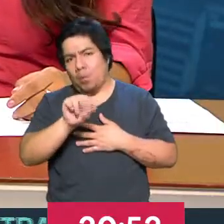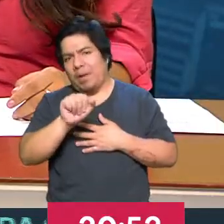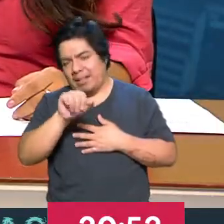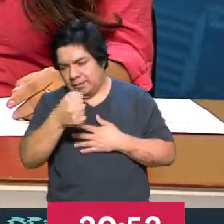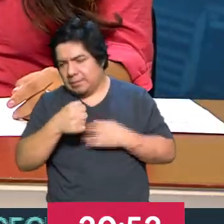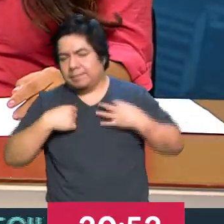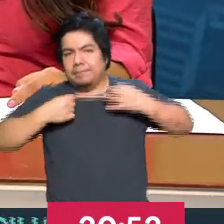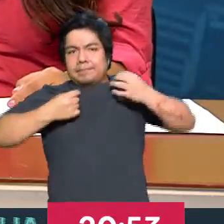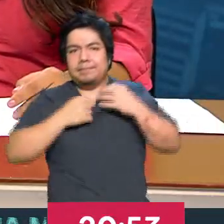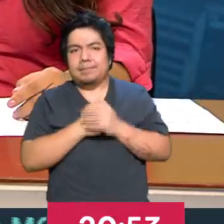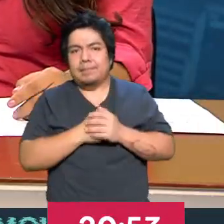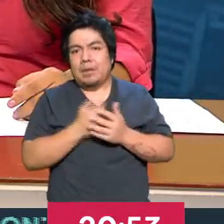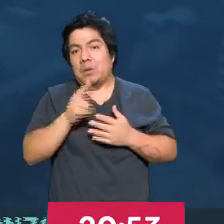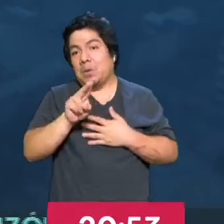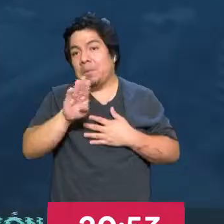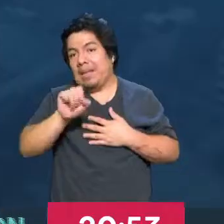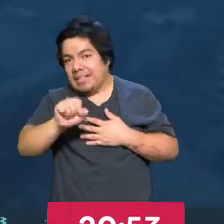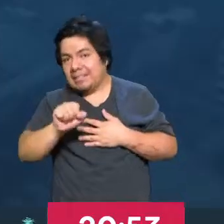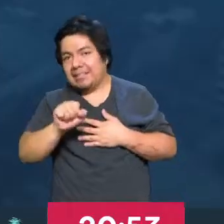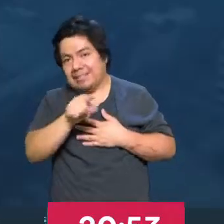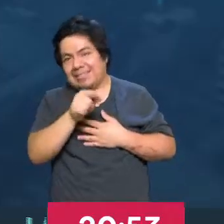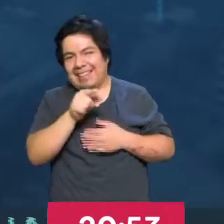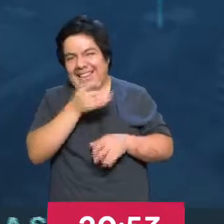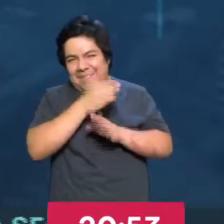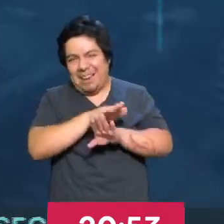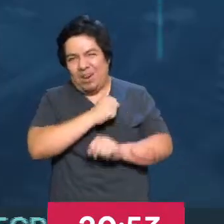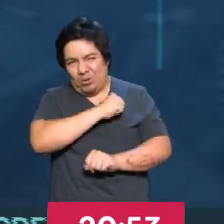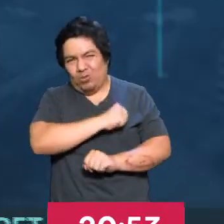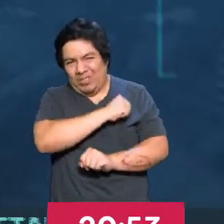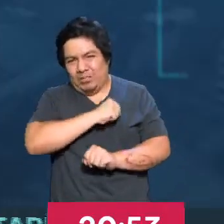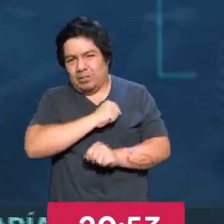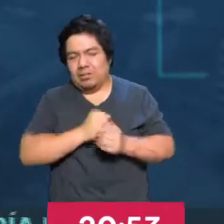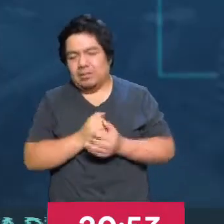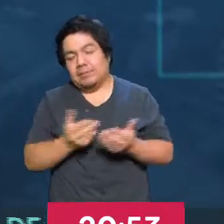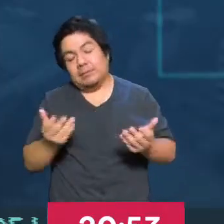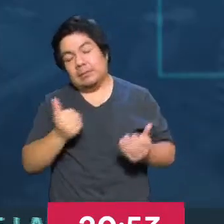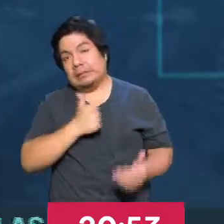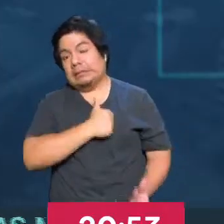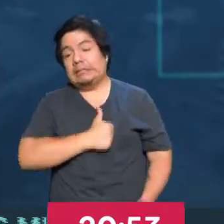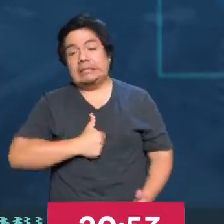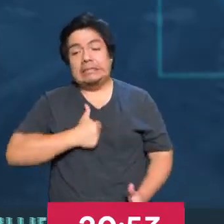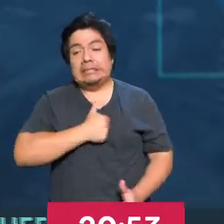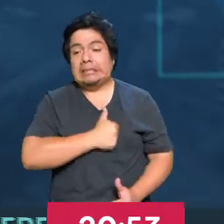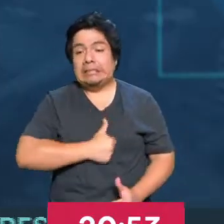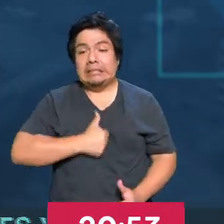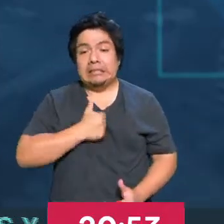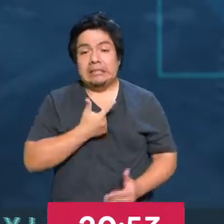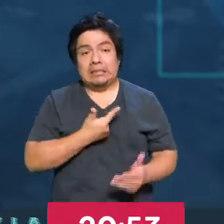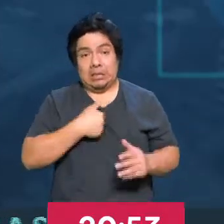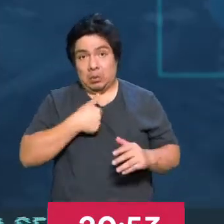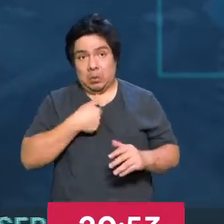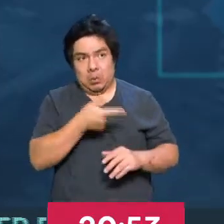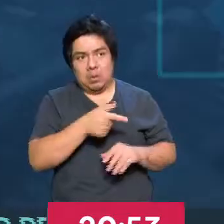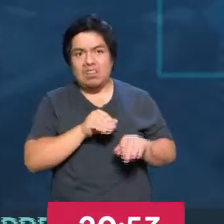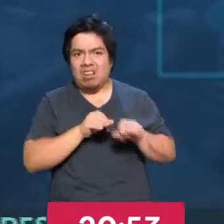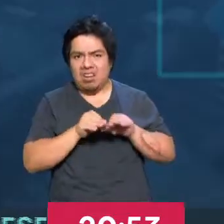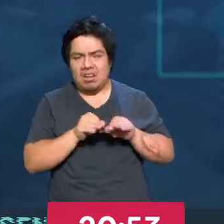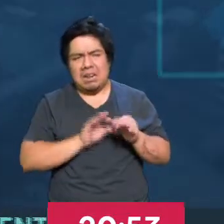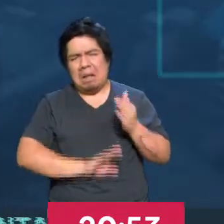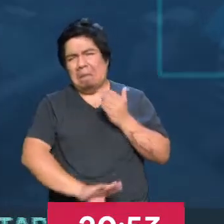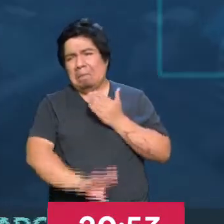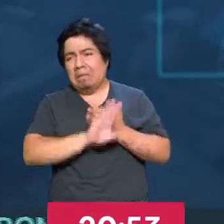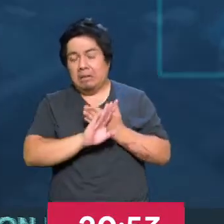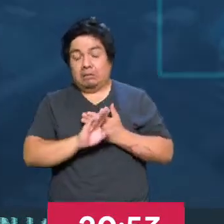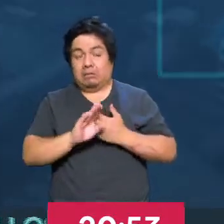la verdad es que nada hay más falso que eso. Ha sido lamentable porque el maltrato que viví sentado como su empleado no